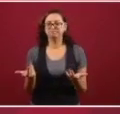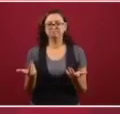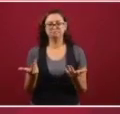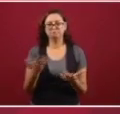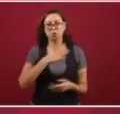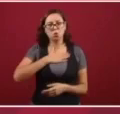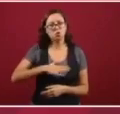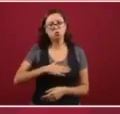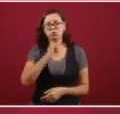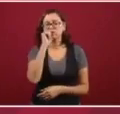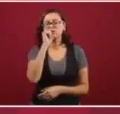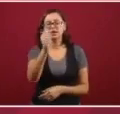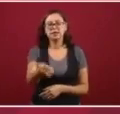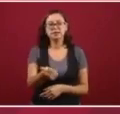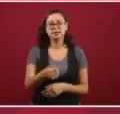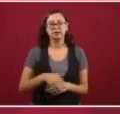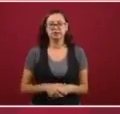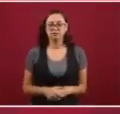injusticias,